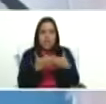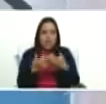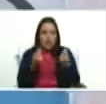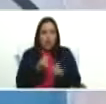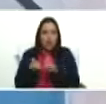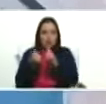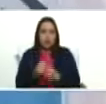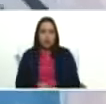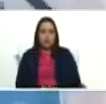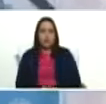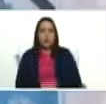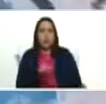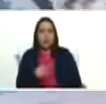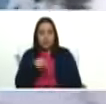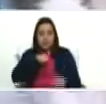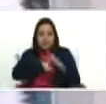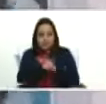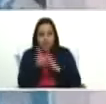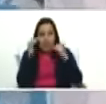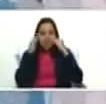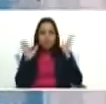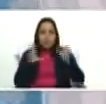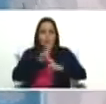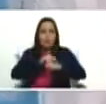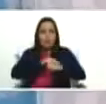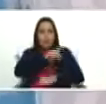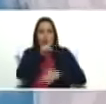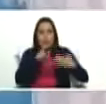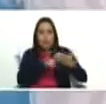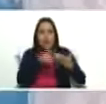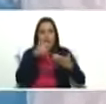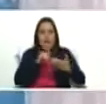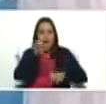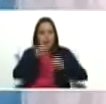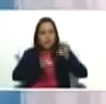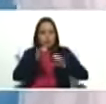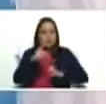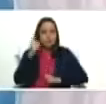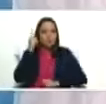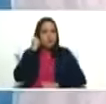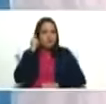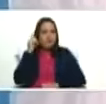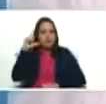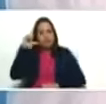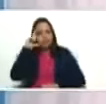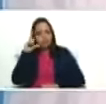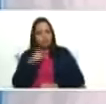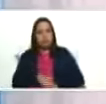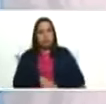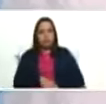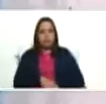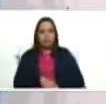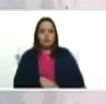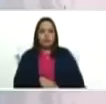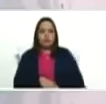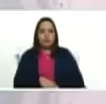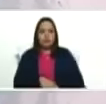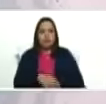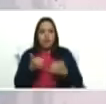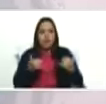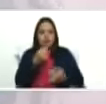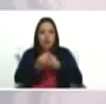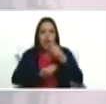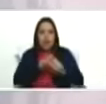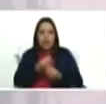de consulta integral. Tenemos ginecología. Ahora en este momento, preciso momento, están haciendo